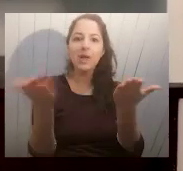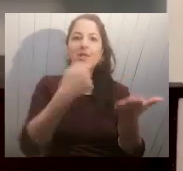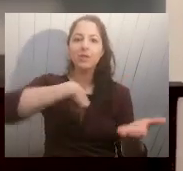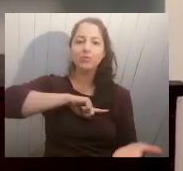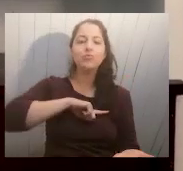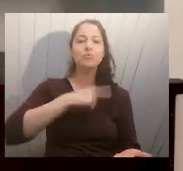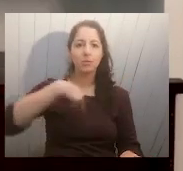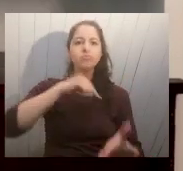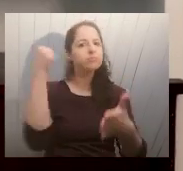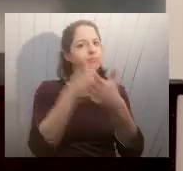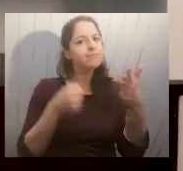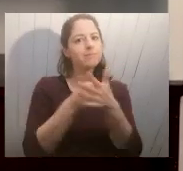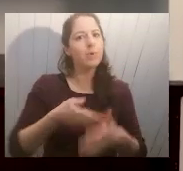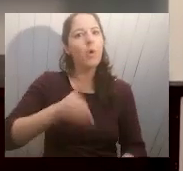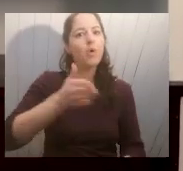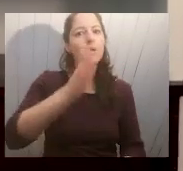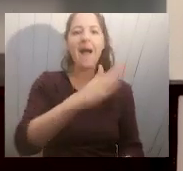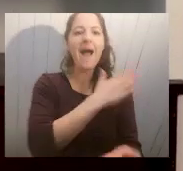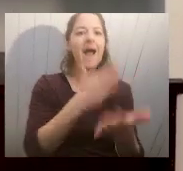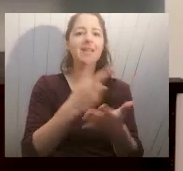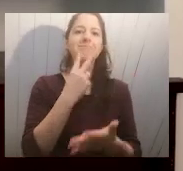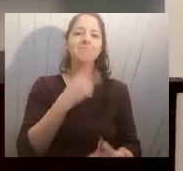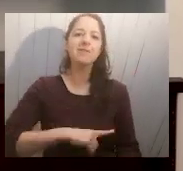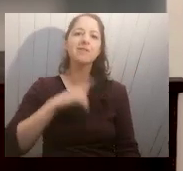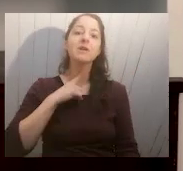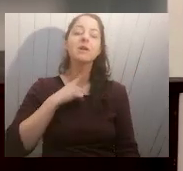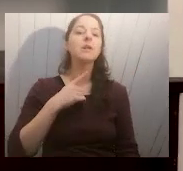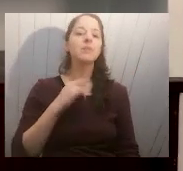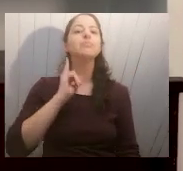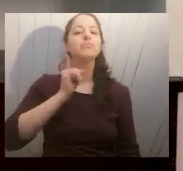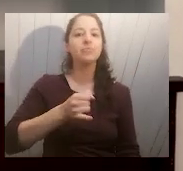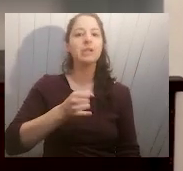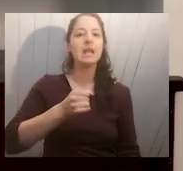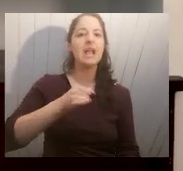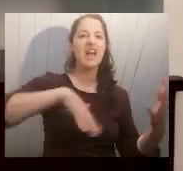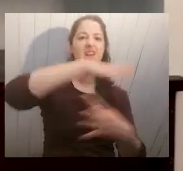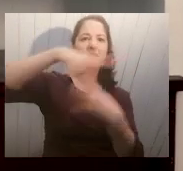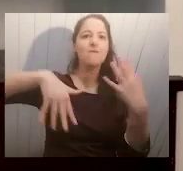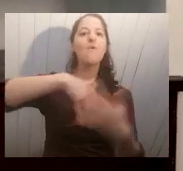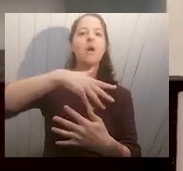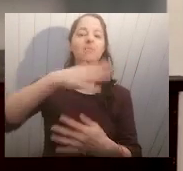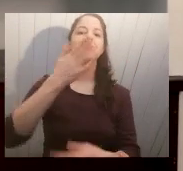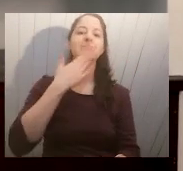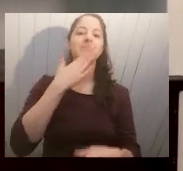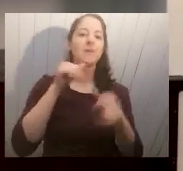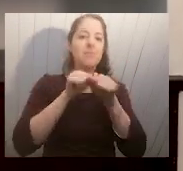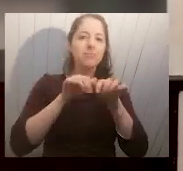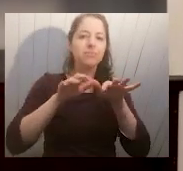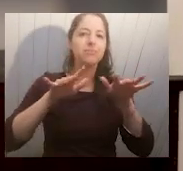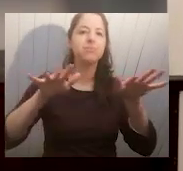están, seguimos en revuelta hasta que valga la pena vivir. Porque sí, las revueltas también son